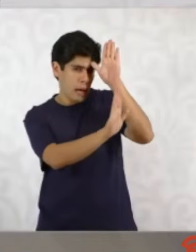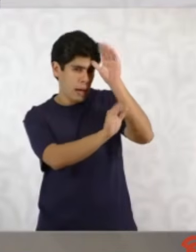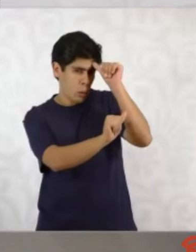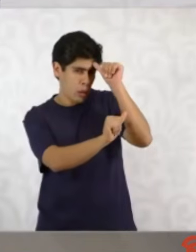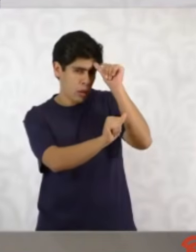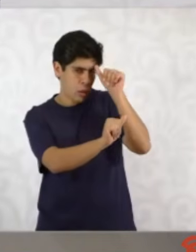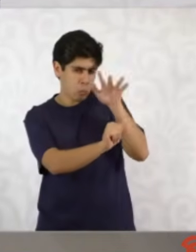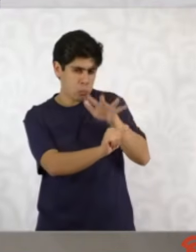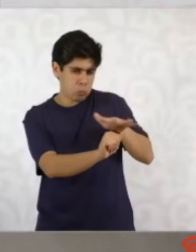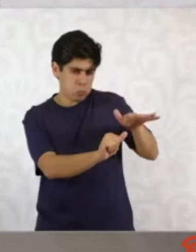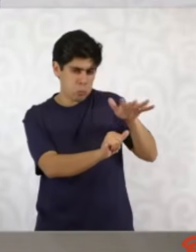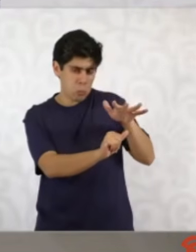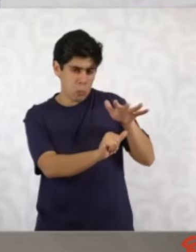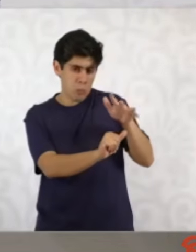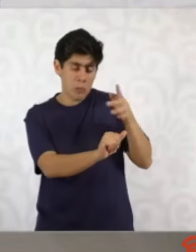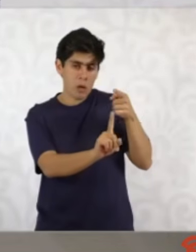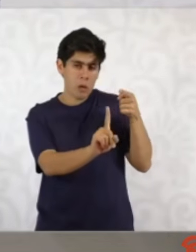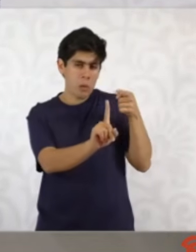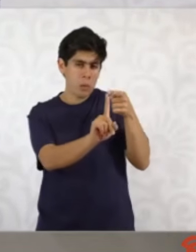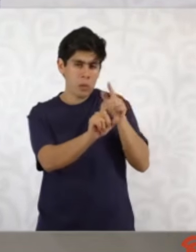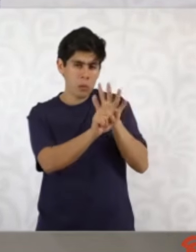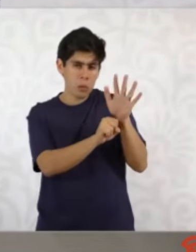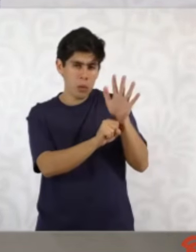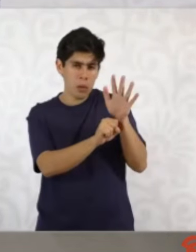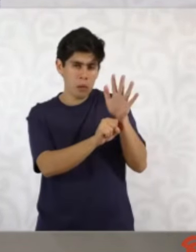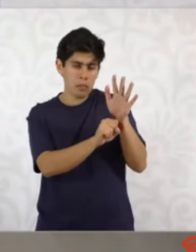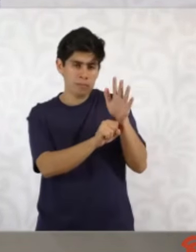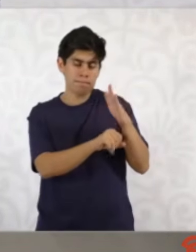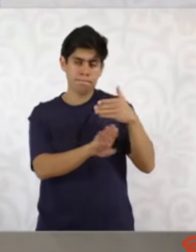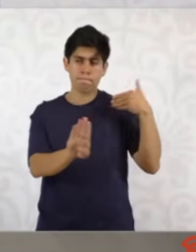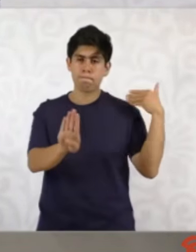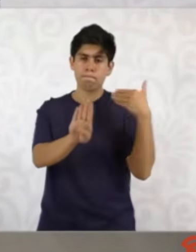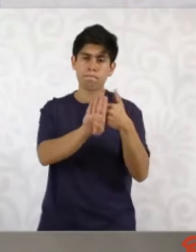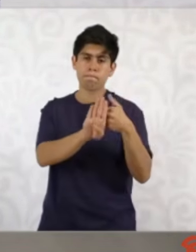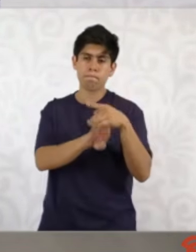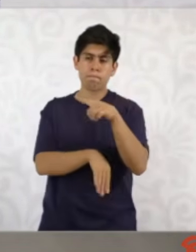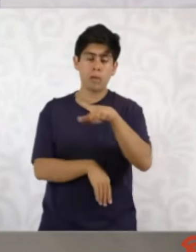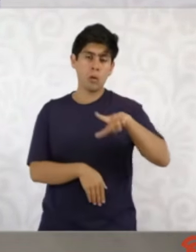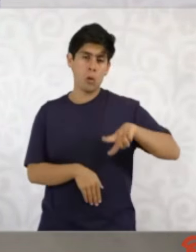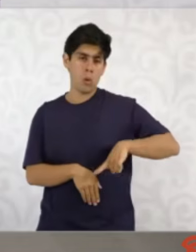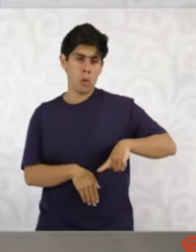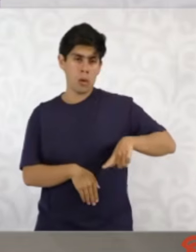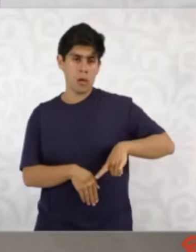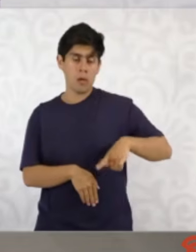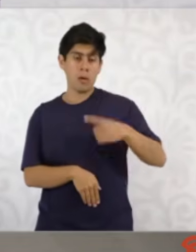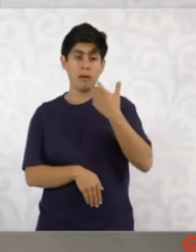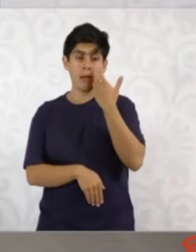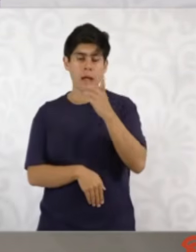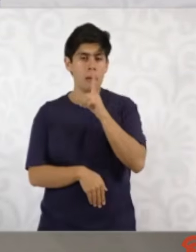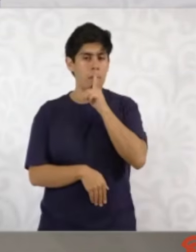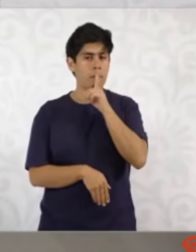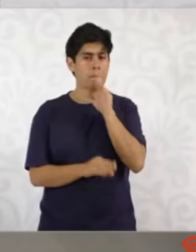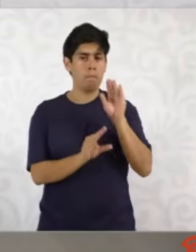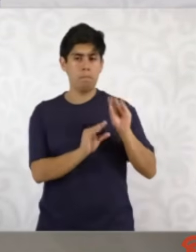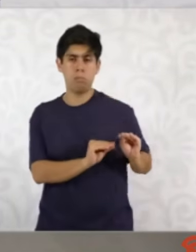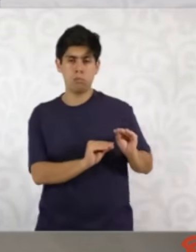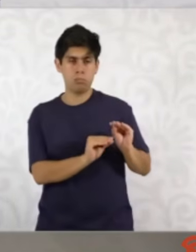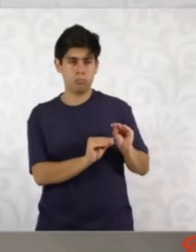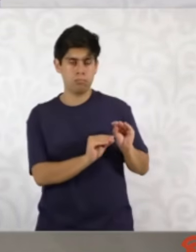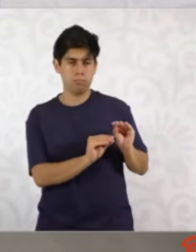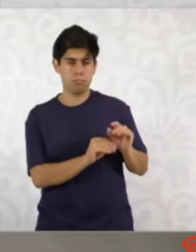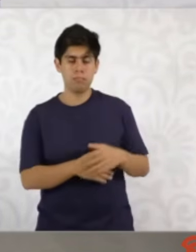cuyo central mensaje es: el gobierno nos intenta censurar. Vamos a escucharlo.